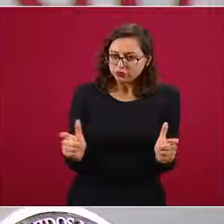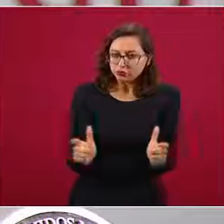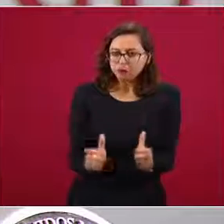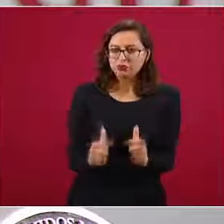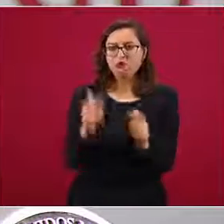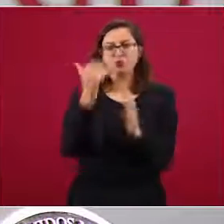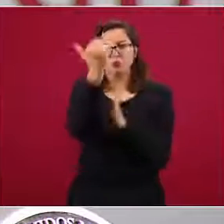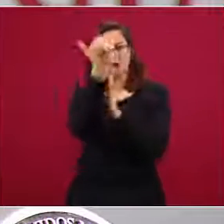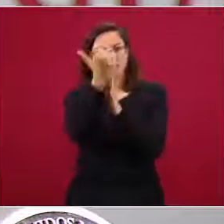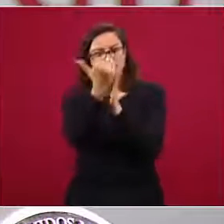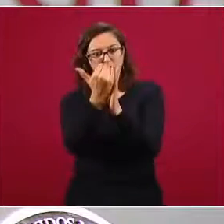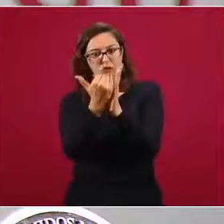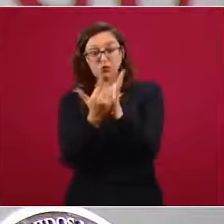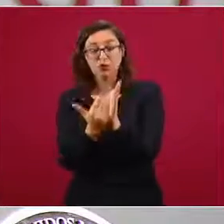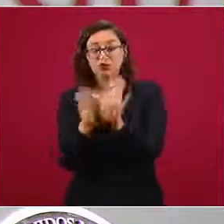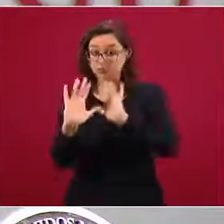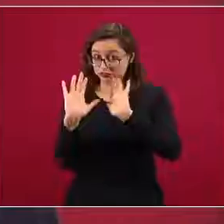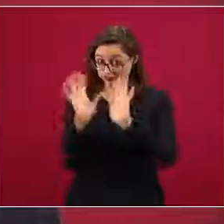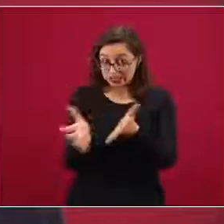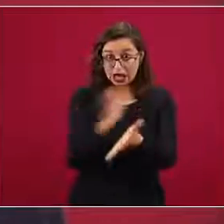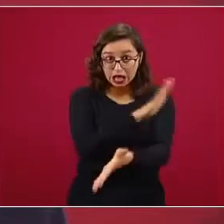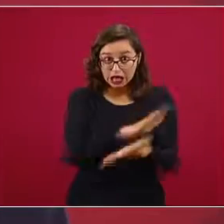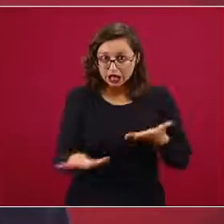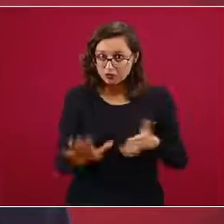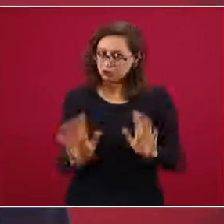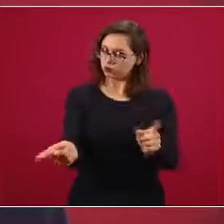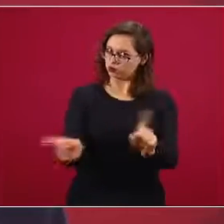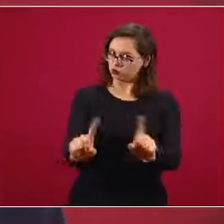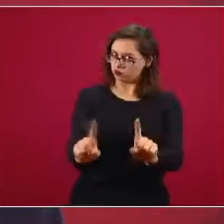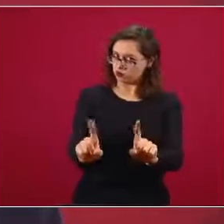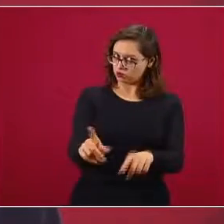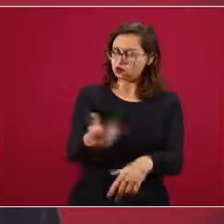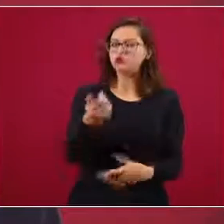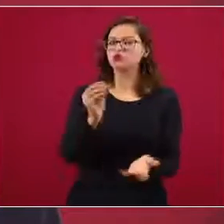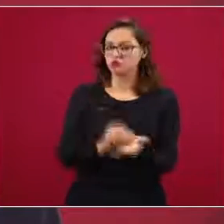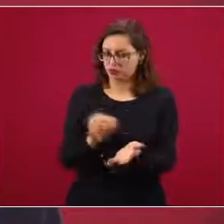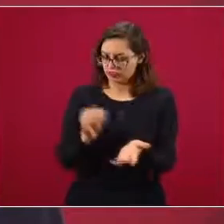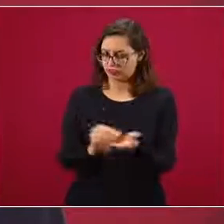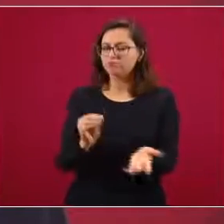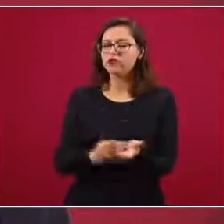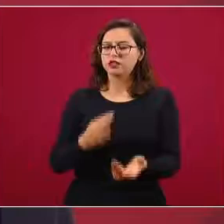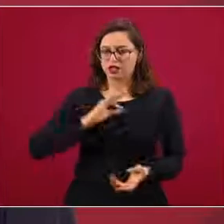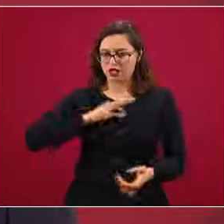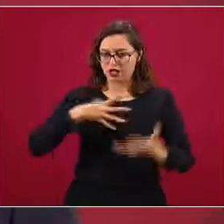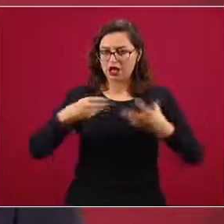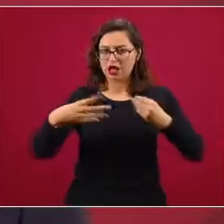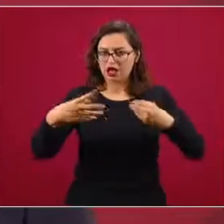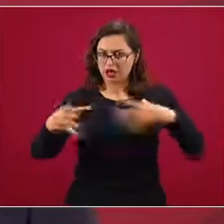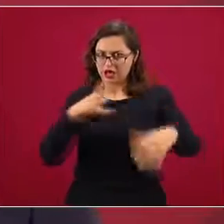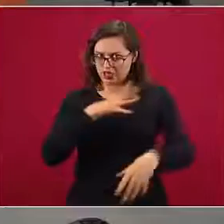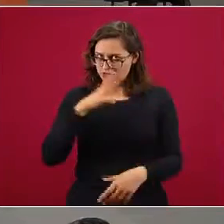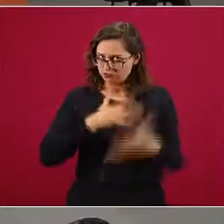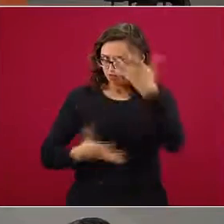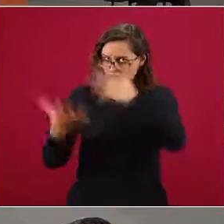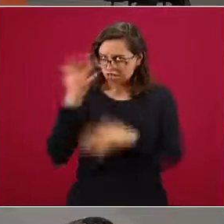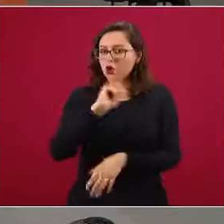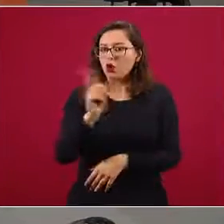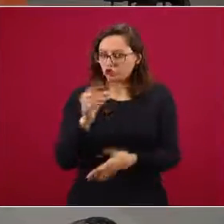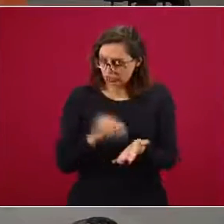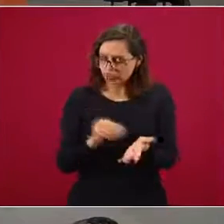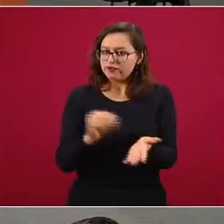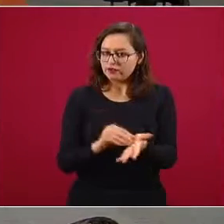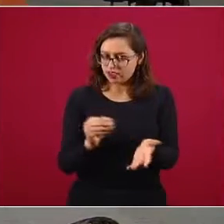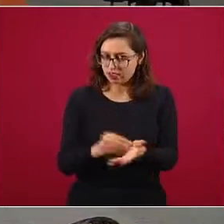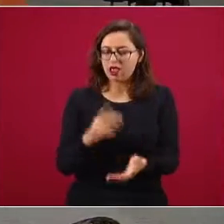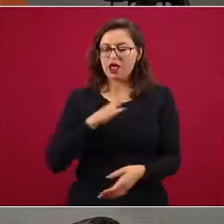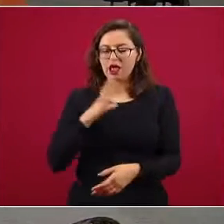la epidemia va en descenso, va en declive, va en, ya en una disminución sostenida. Cuando lo vemos en la siguiente